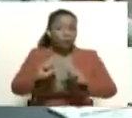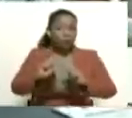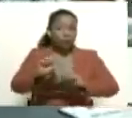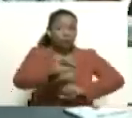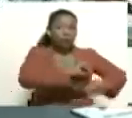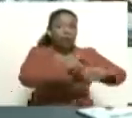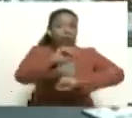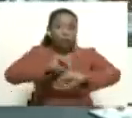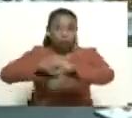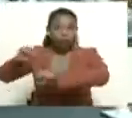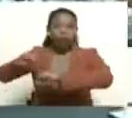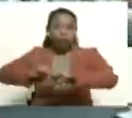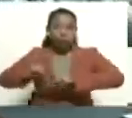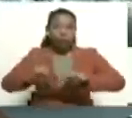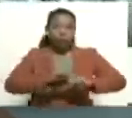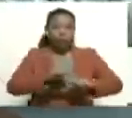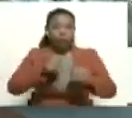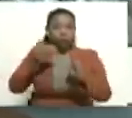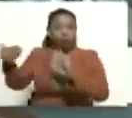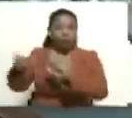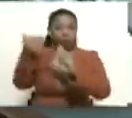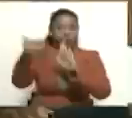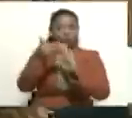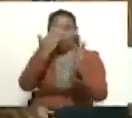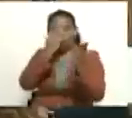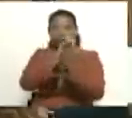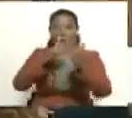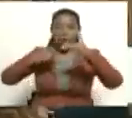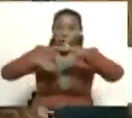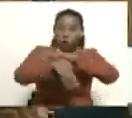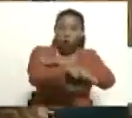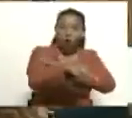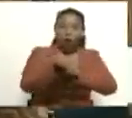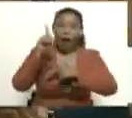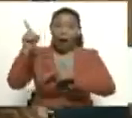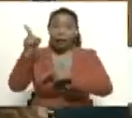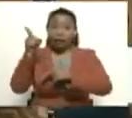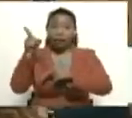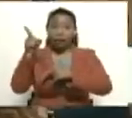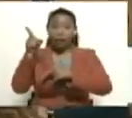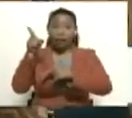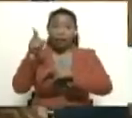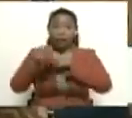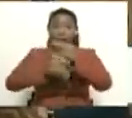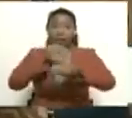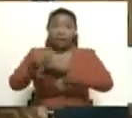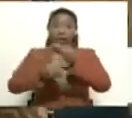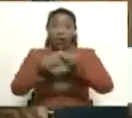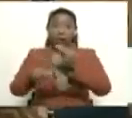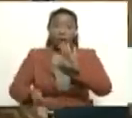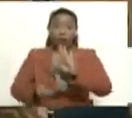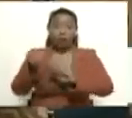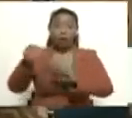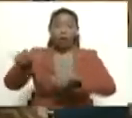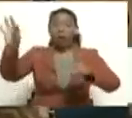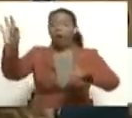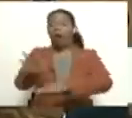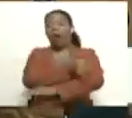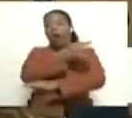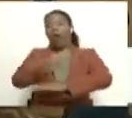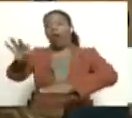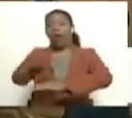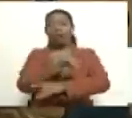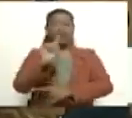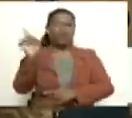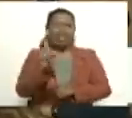acción agresiva contra nuestra frontera occidental. Eso no fue ninguna ayuda humanitaria ni ningún concierto. Eso fue